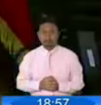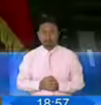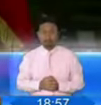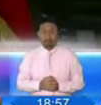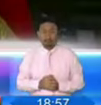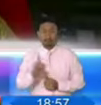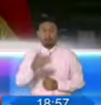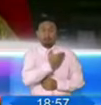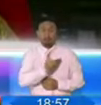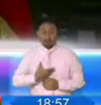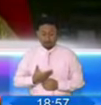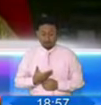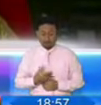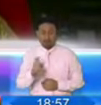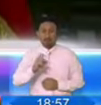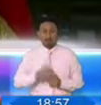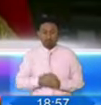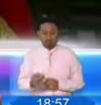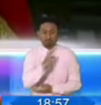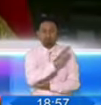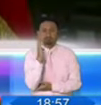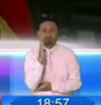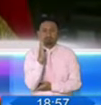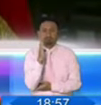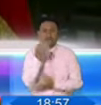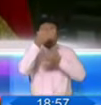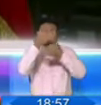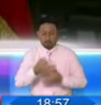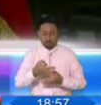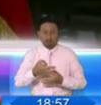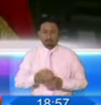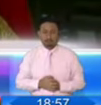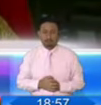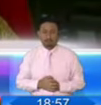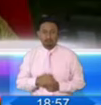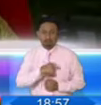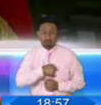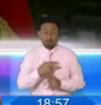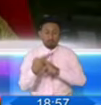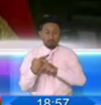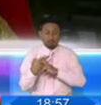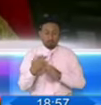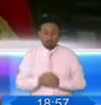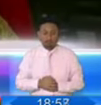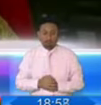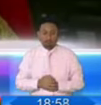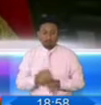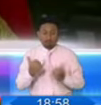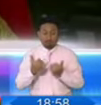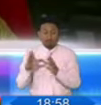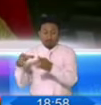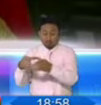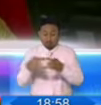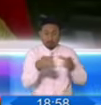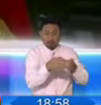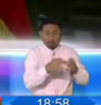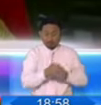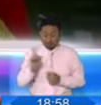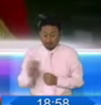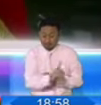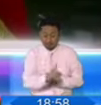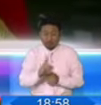mandatario tiene que ser muy honesto en cumplir con su tarea de dejar que cada función se